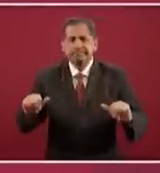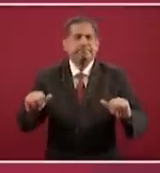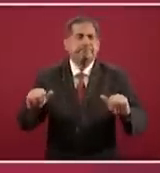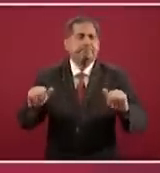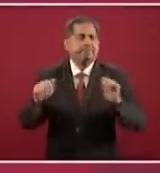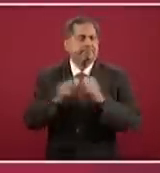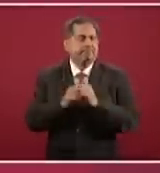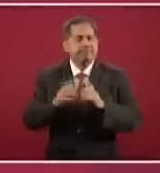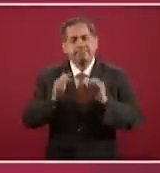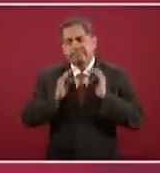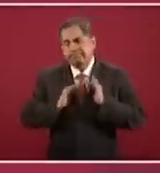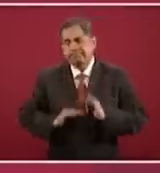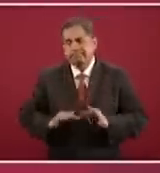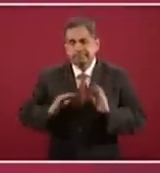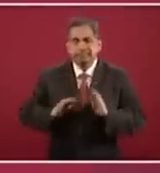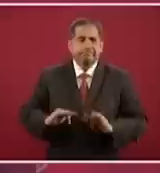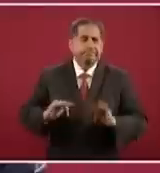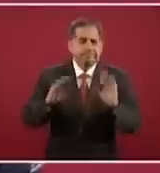con tranquilidad,